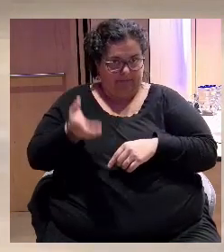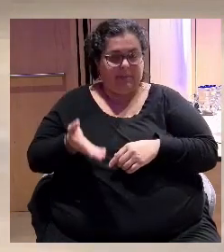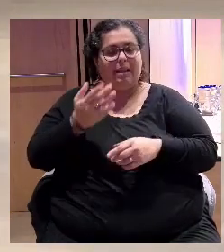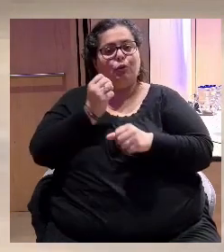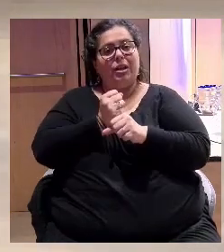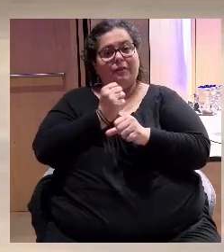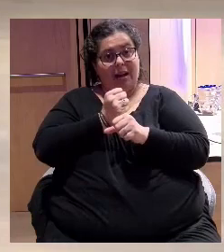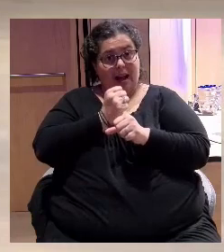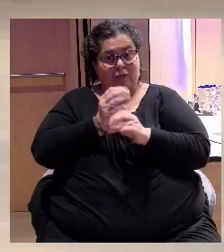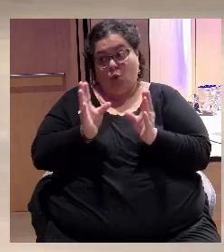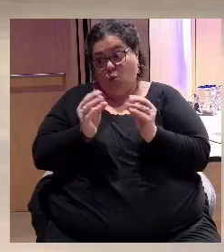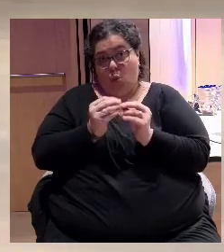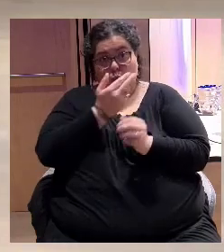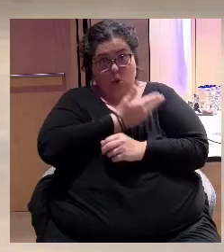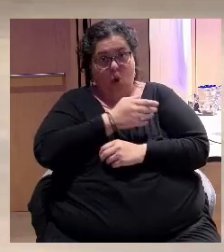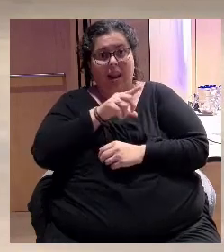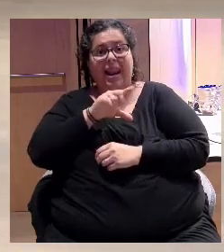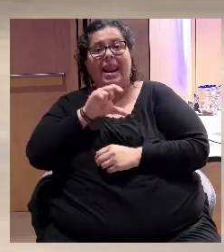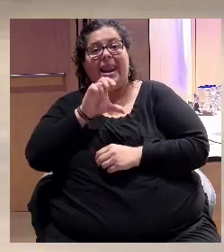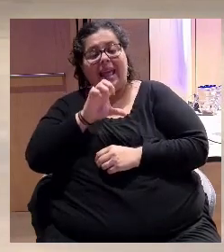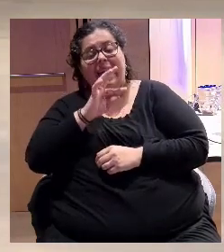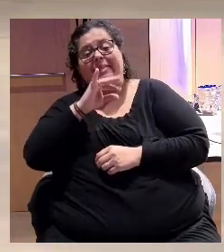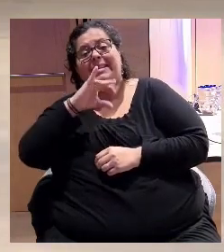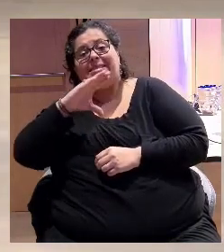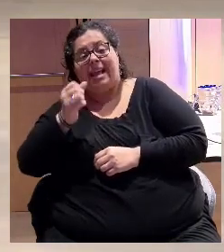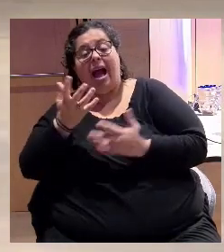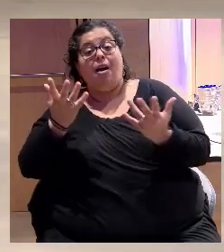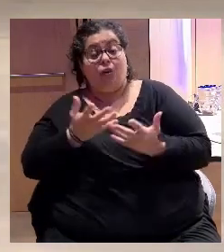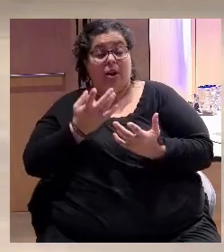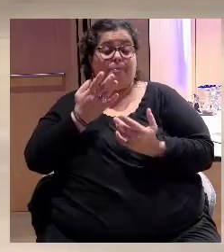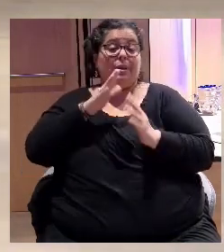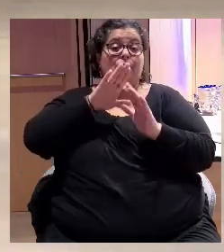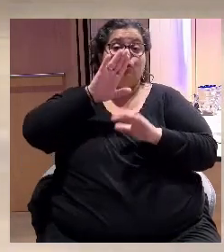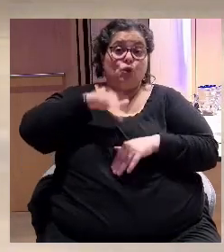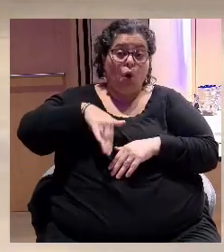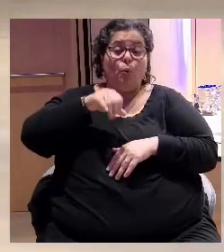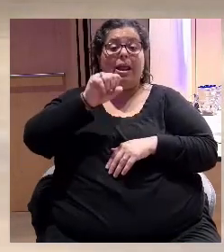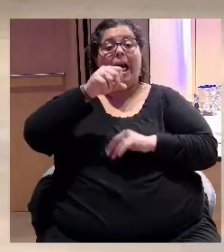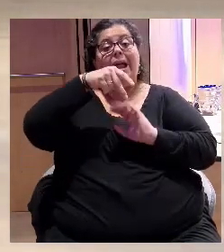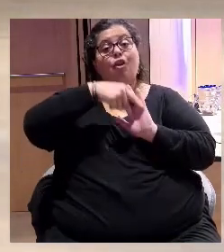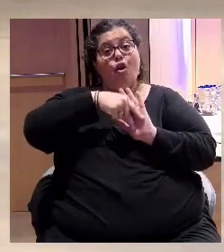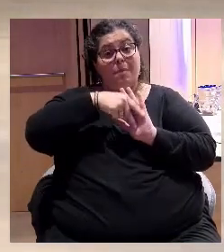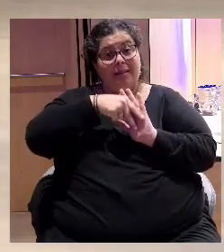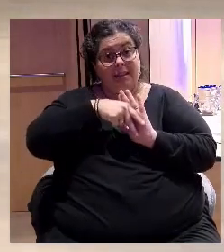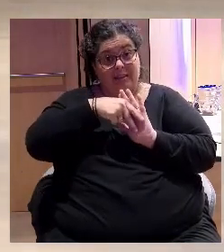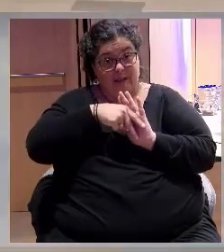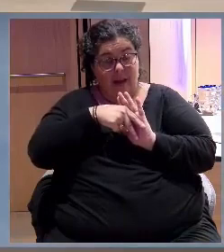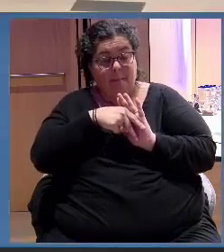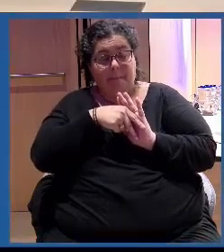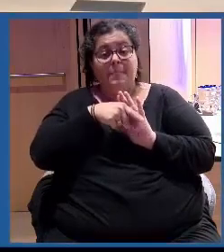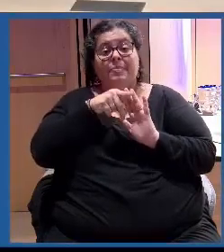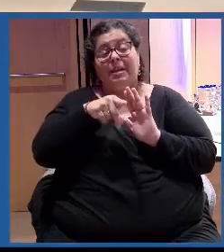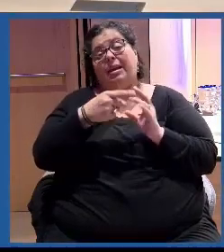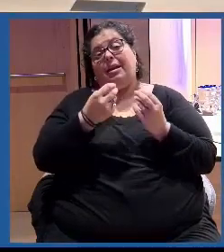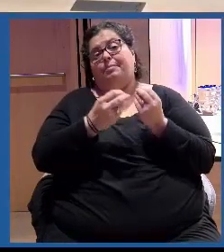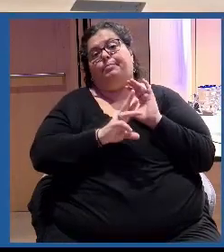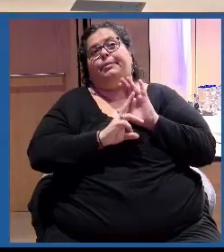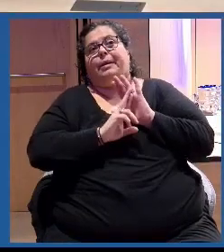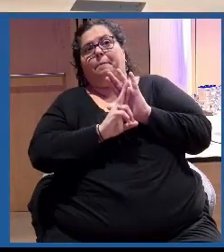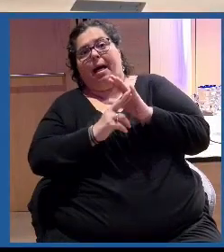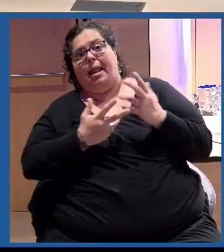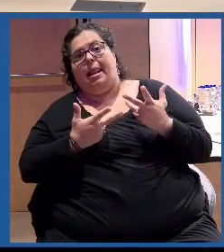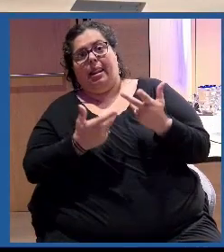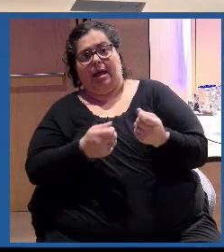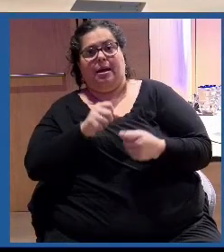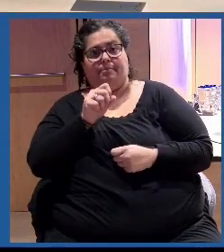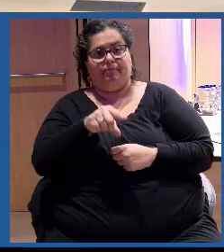trabajando con Leticia. En cuanto a la normativa que, digamos, avala a través